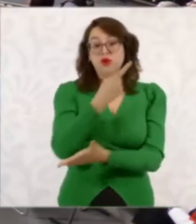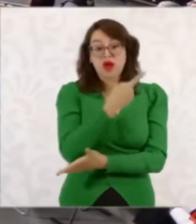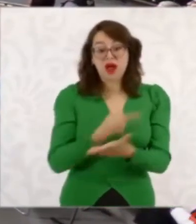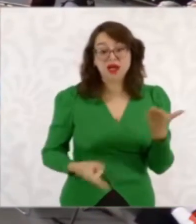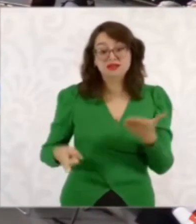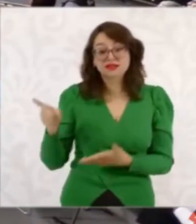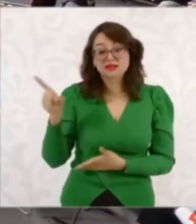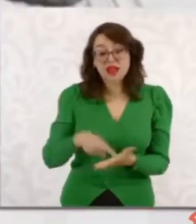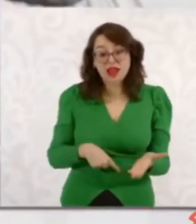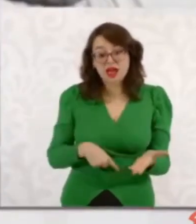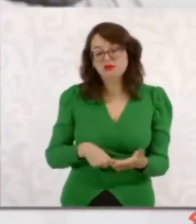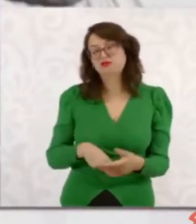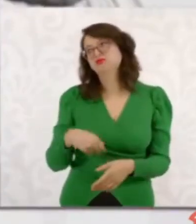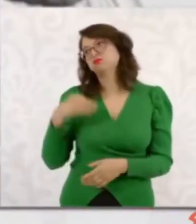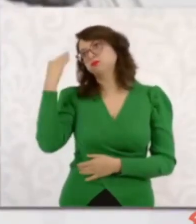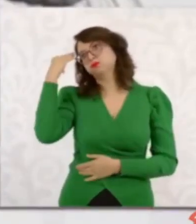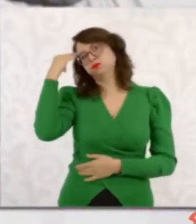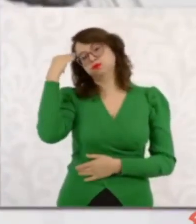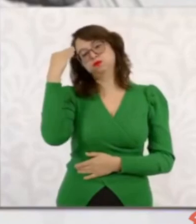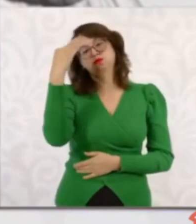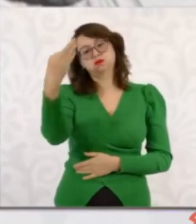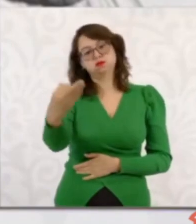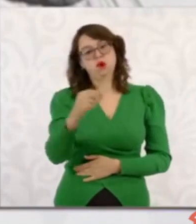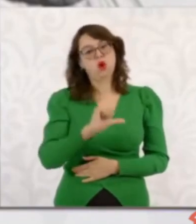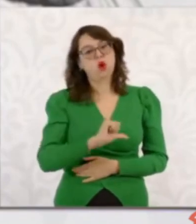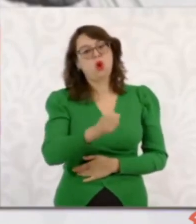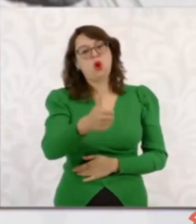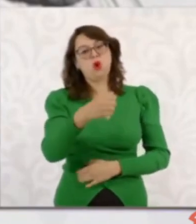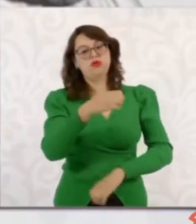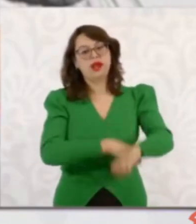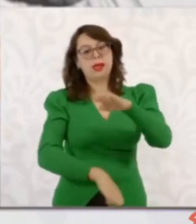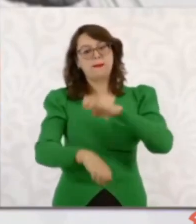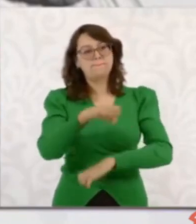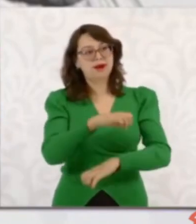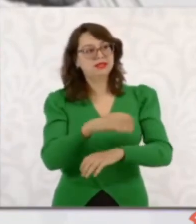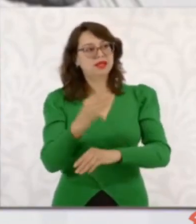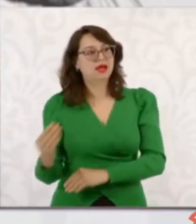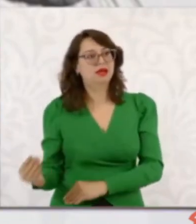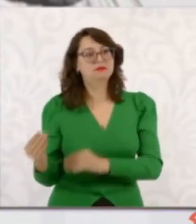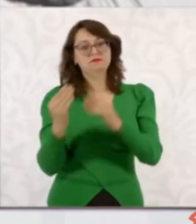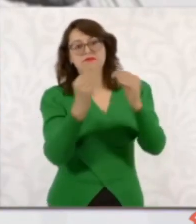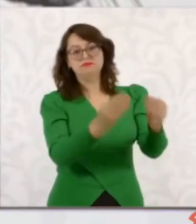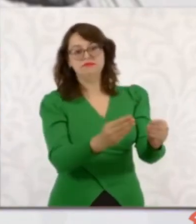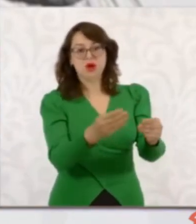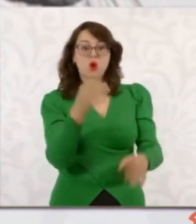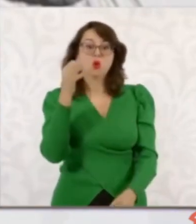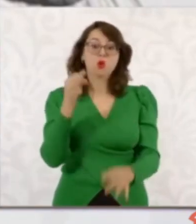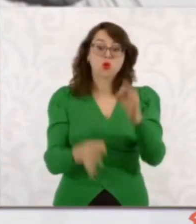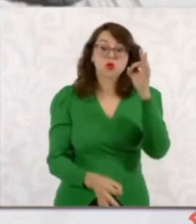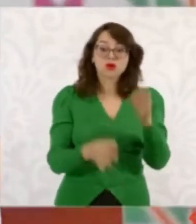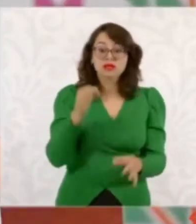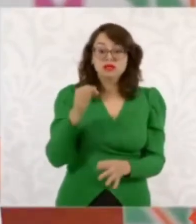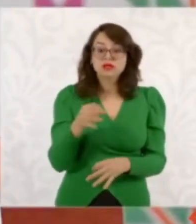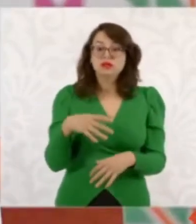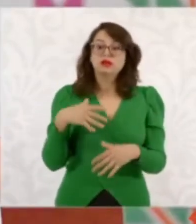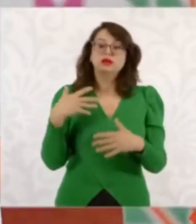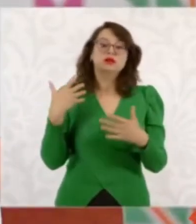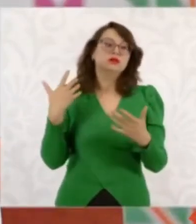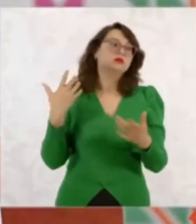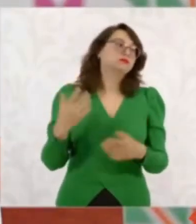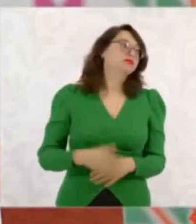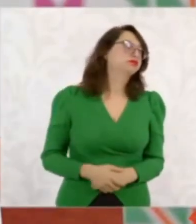poder asignar la obra a otras empresas si hay un pleito jurídico. Entonces, finalmente se logró con